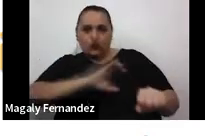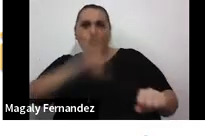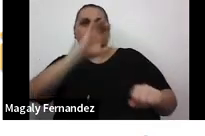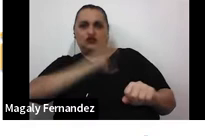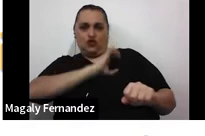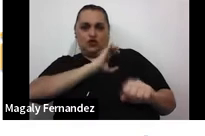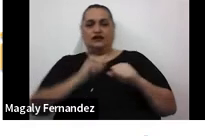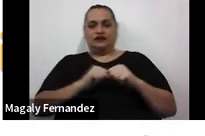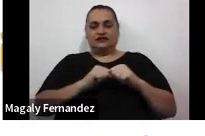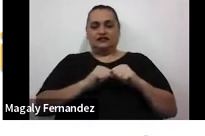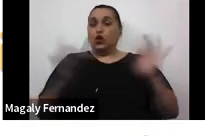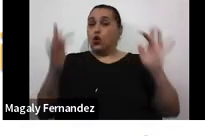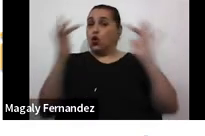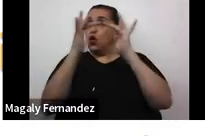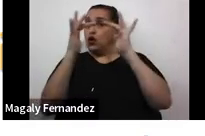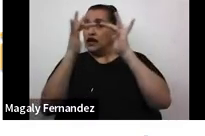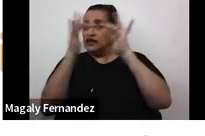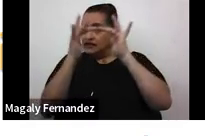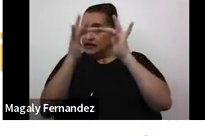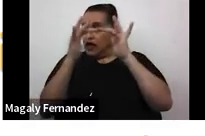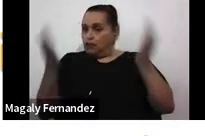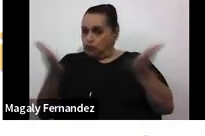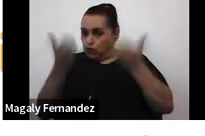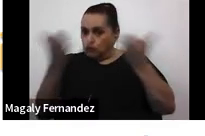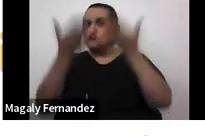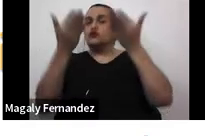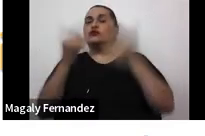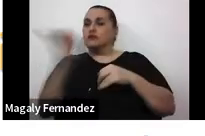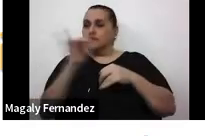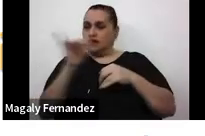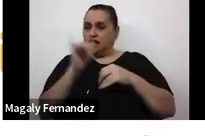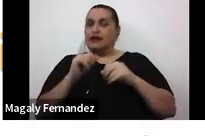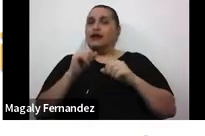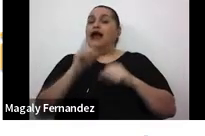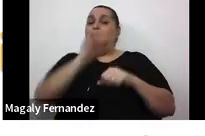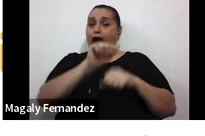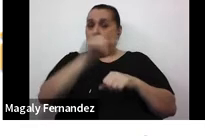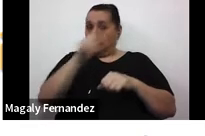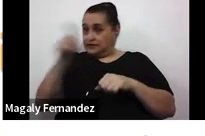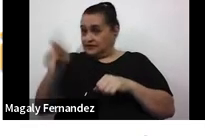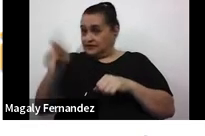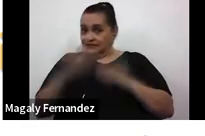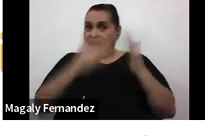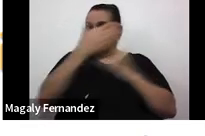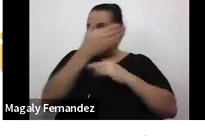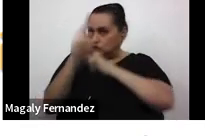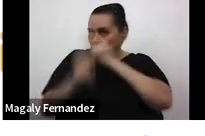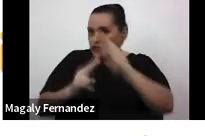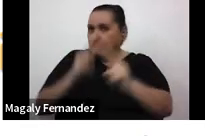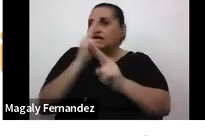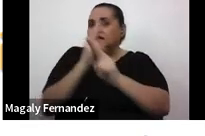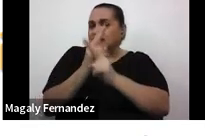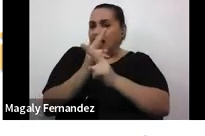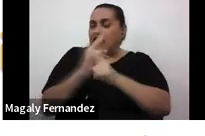la conectividad la promoción de la conectividad las aplicaciones el acceso universal no sólo